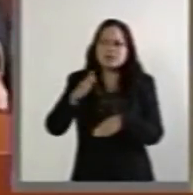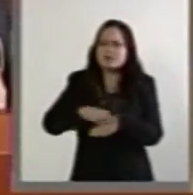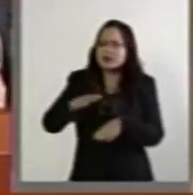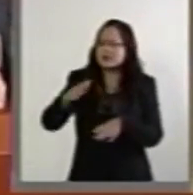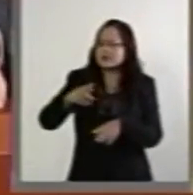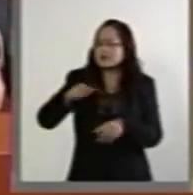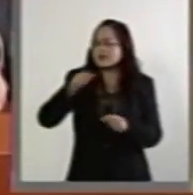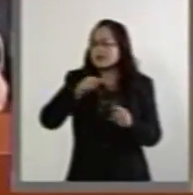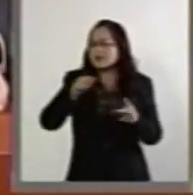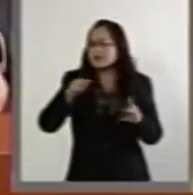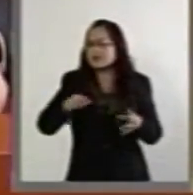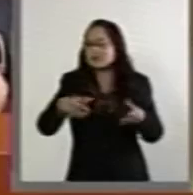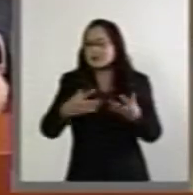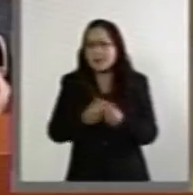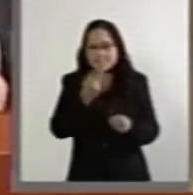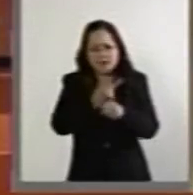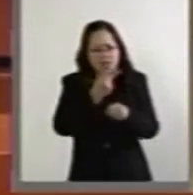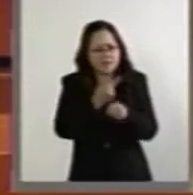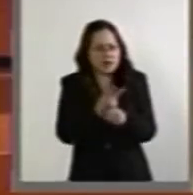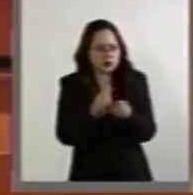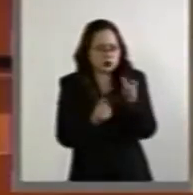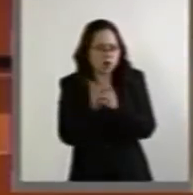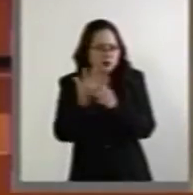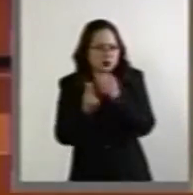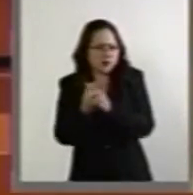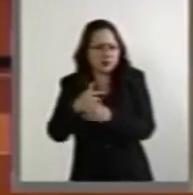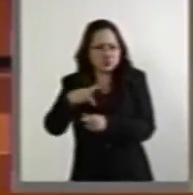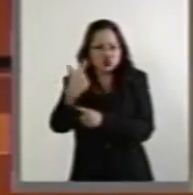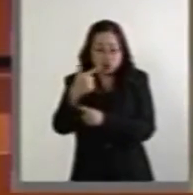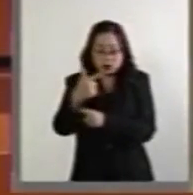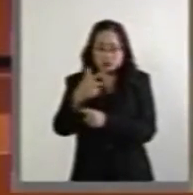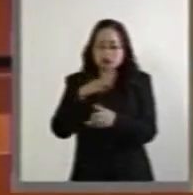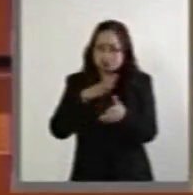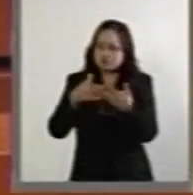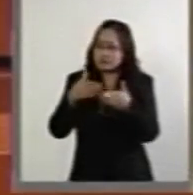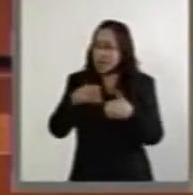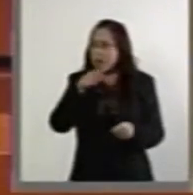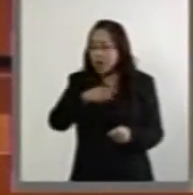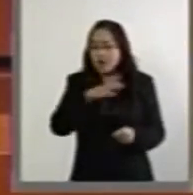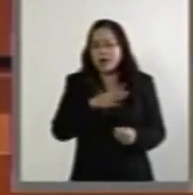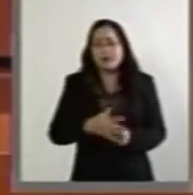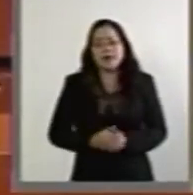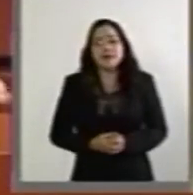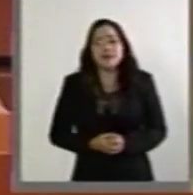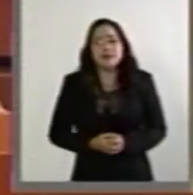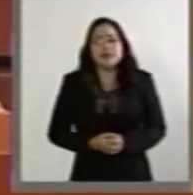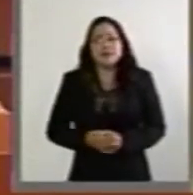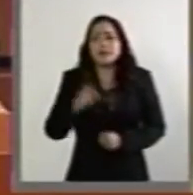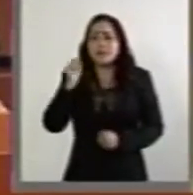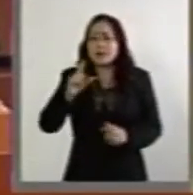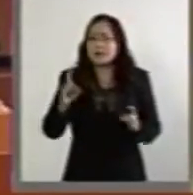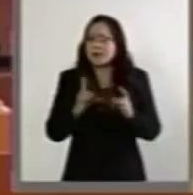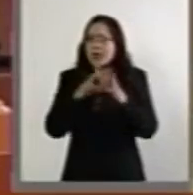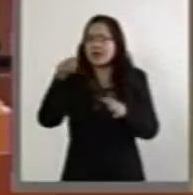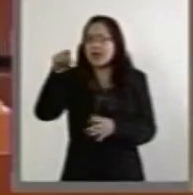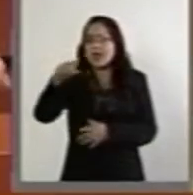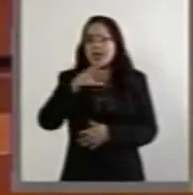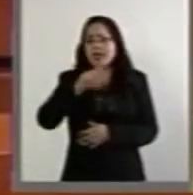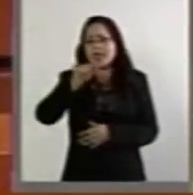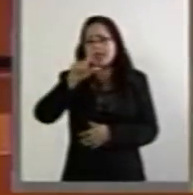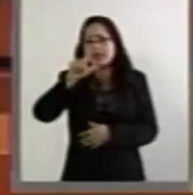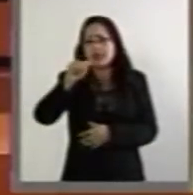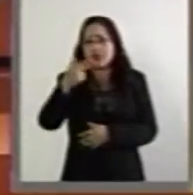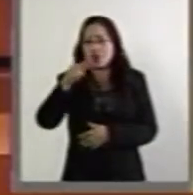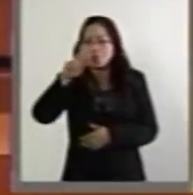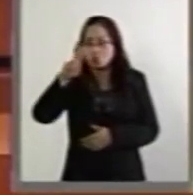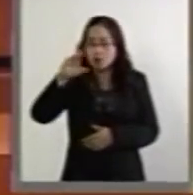12 preparatorias. Aquel incidente de Tláhuac que ponen